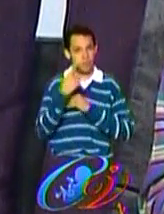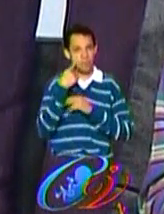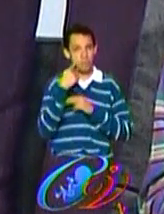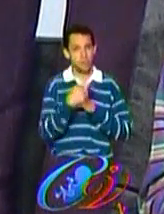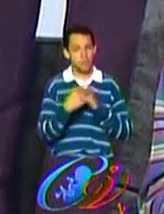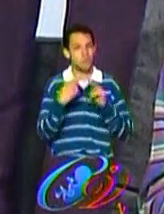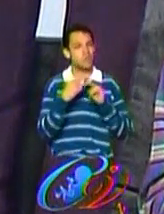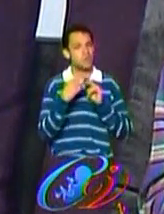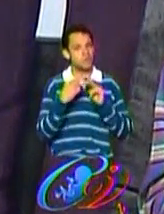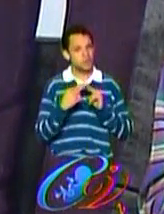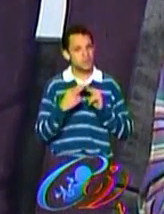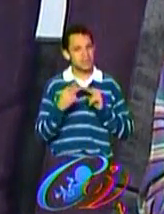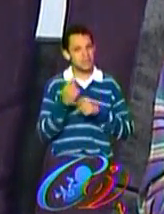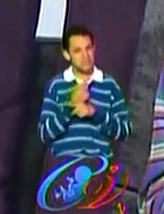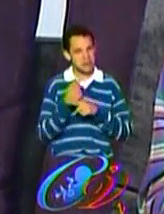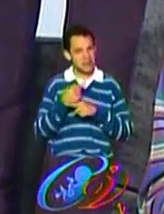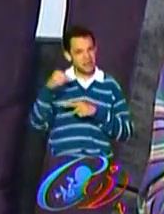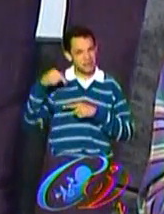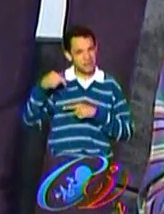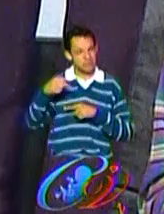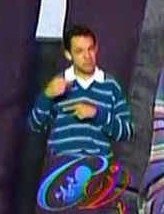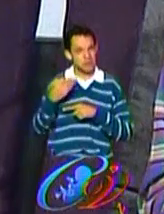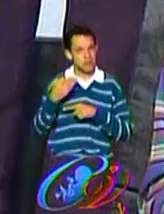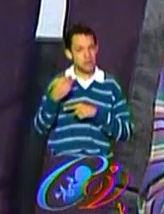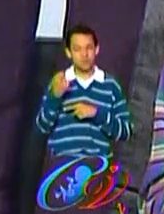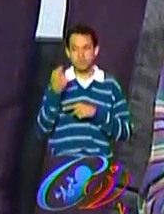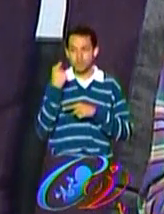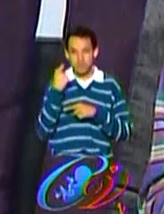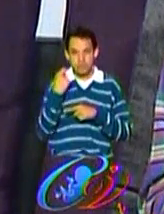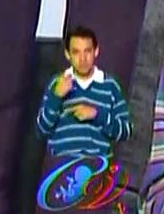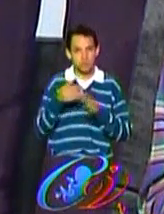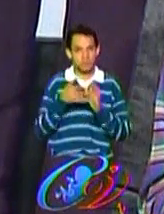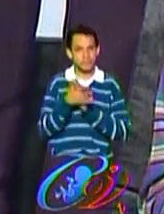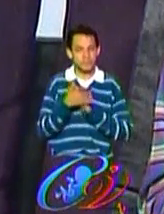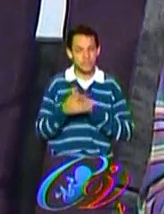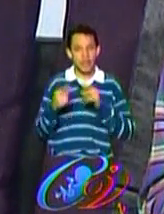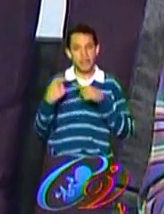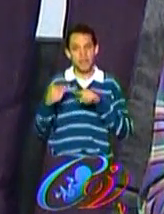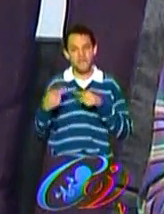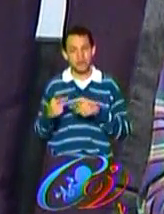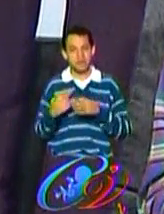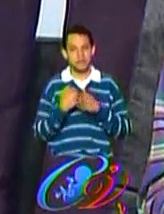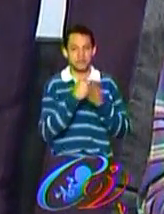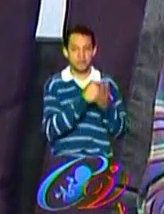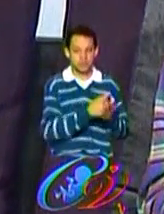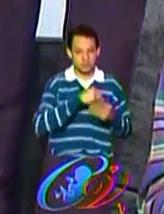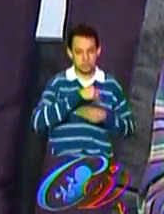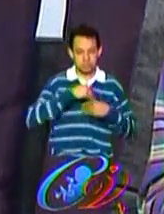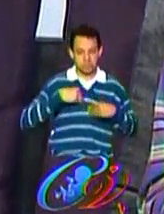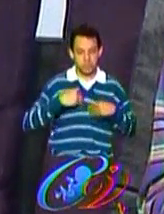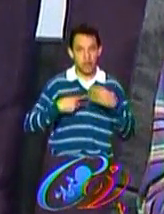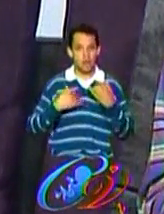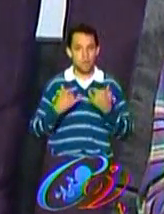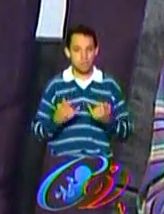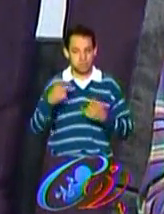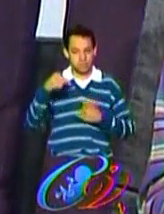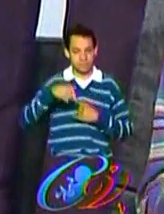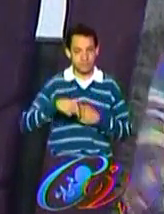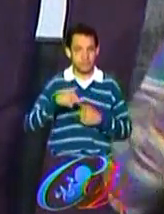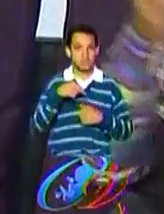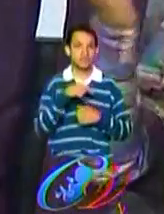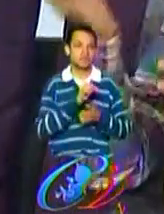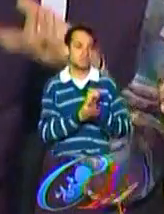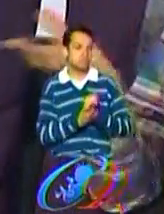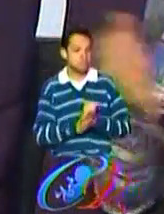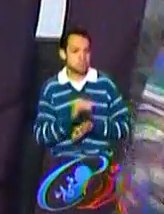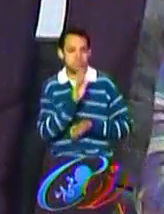conocieran de las ayudas diagnósticas que se pueden utilizar actualmente en estas regiones, que